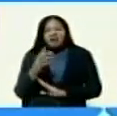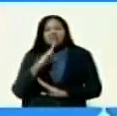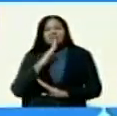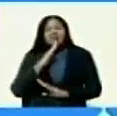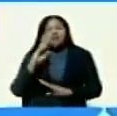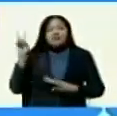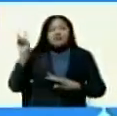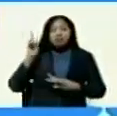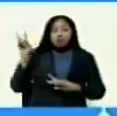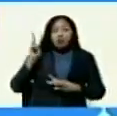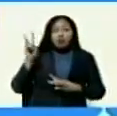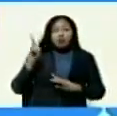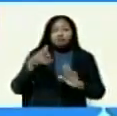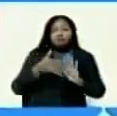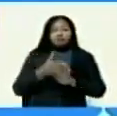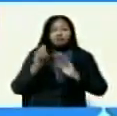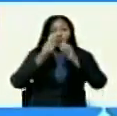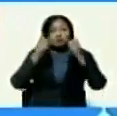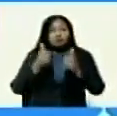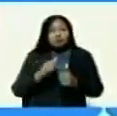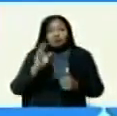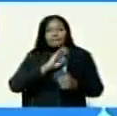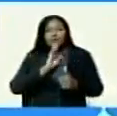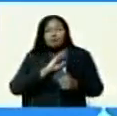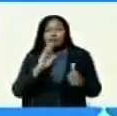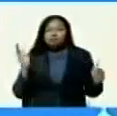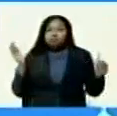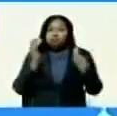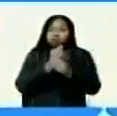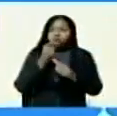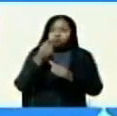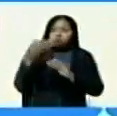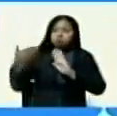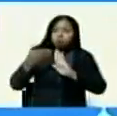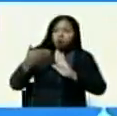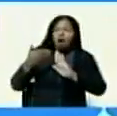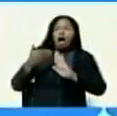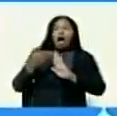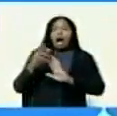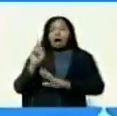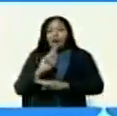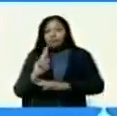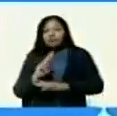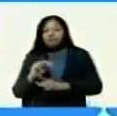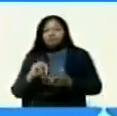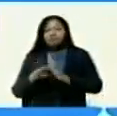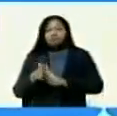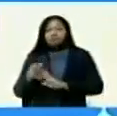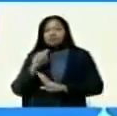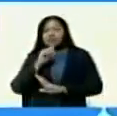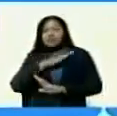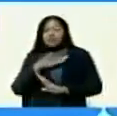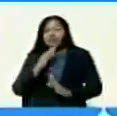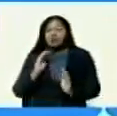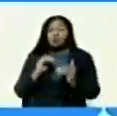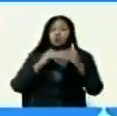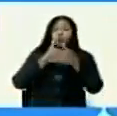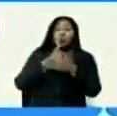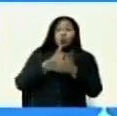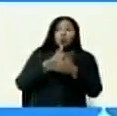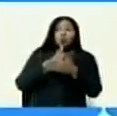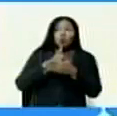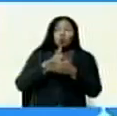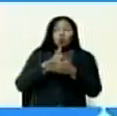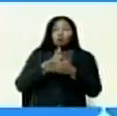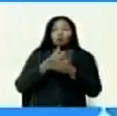de Venezuela, su sistema informático detecta el ataque y decide protegerse. El